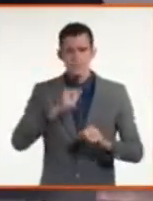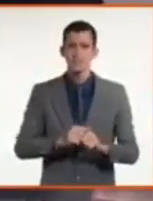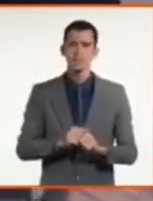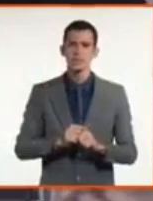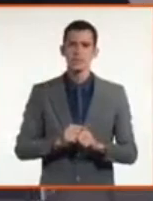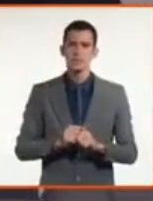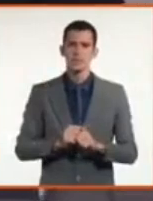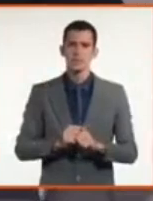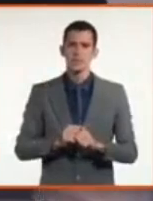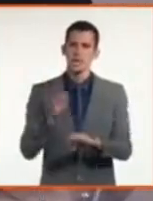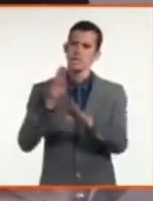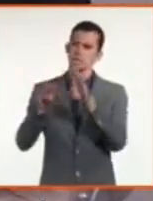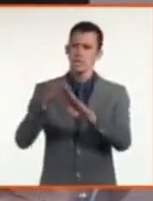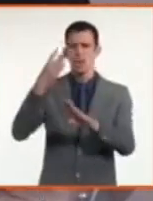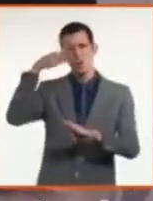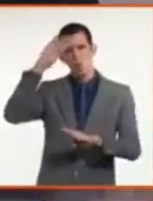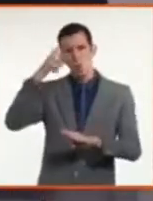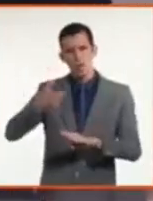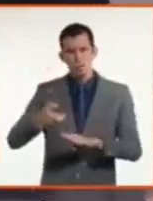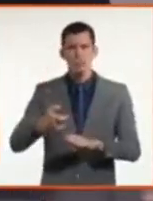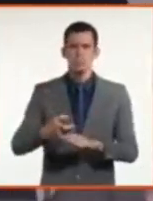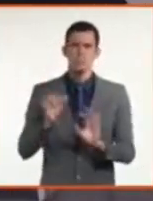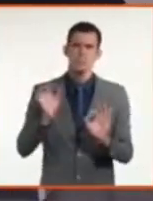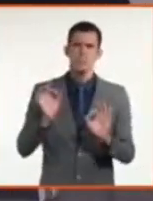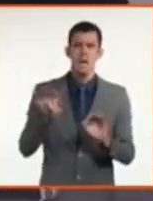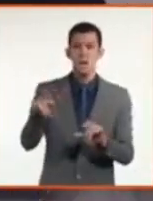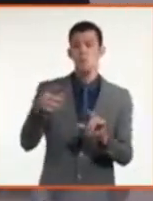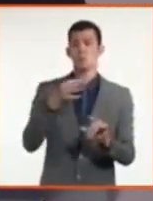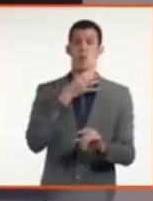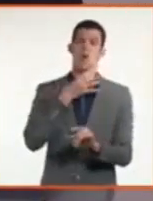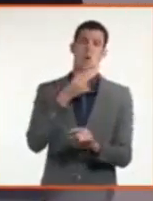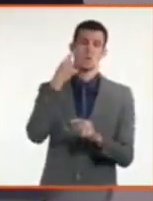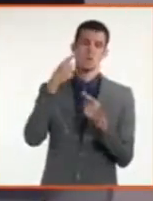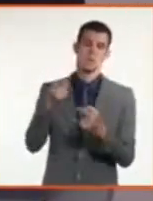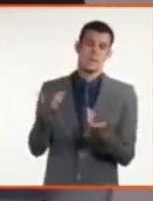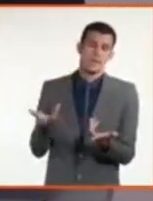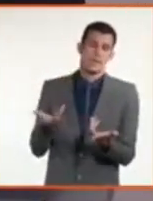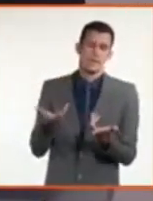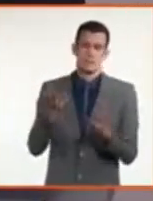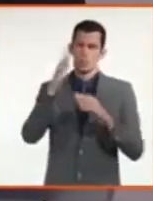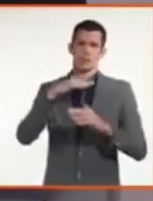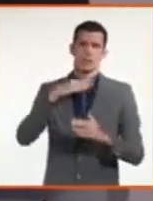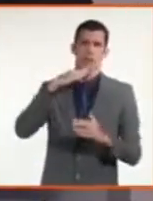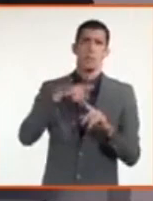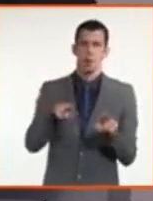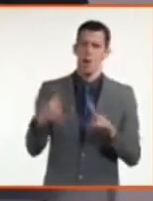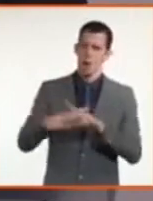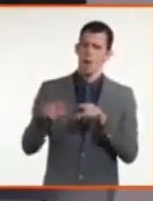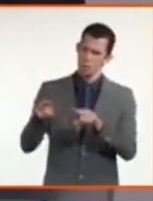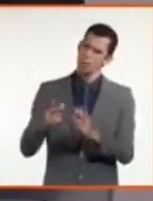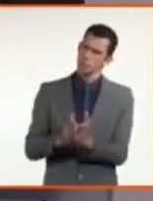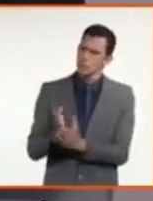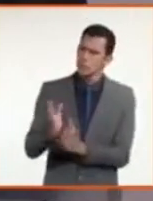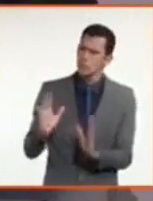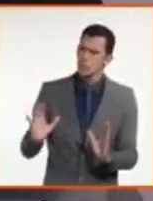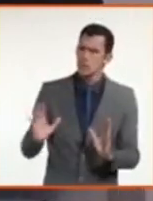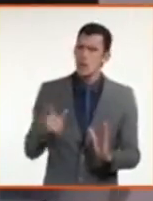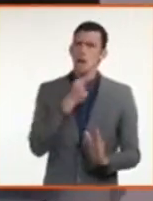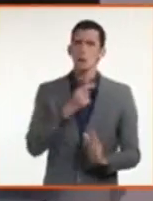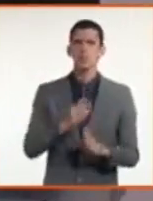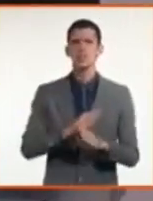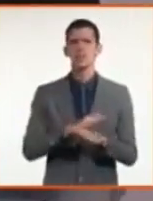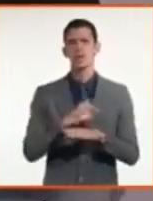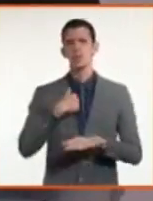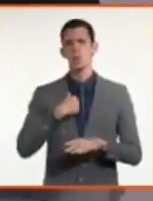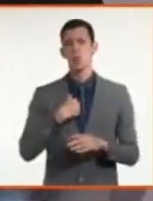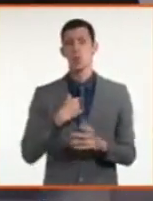son pocos que son no nos satisfacen la demanda pero están ahí entonces no puedes ahora y decir el salario que tenía lo dividía